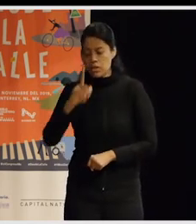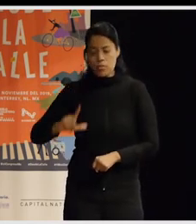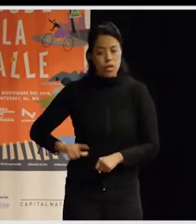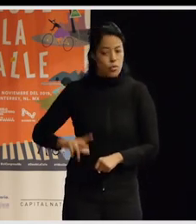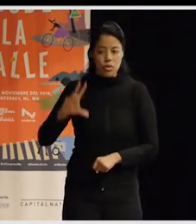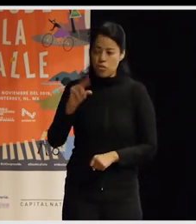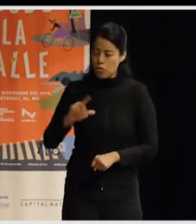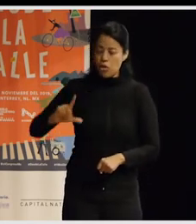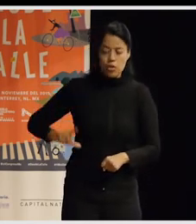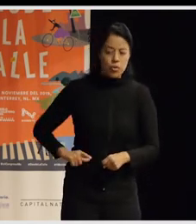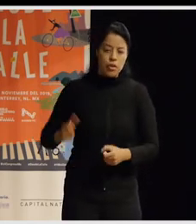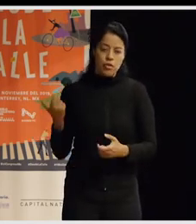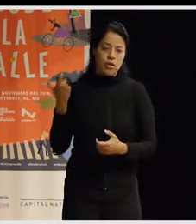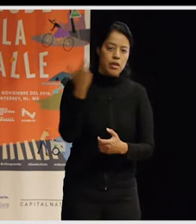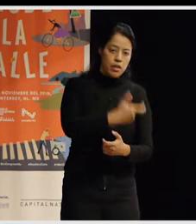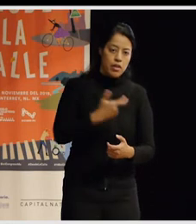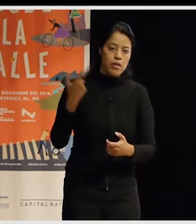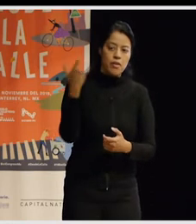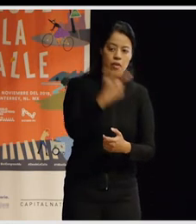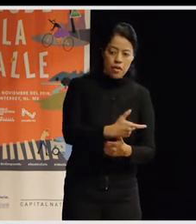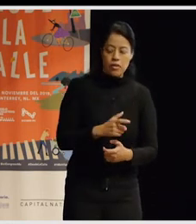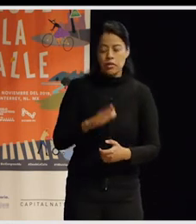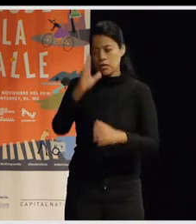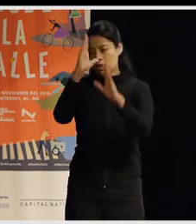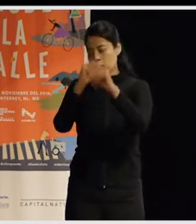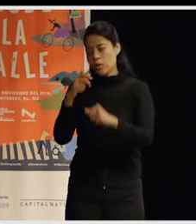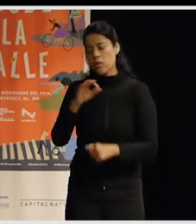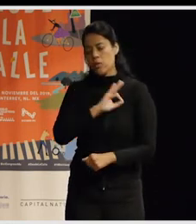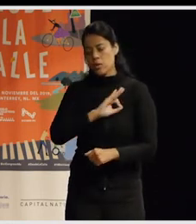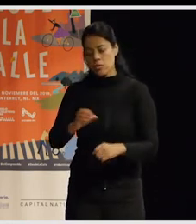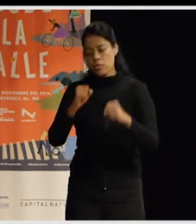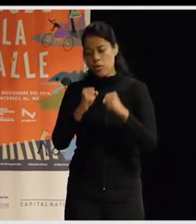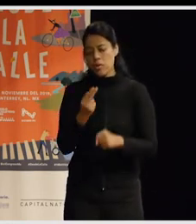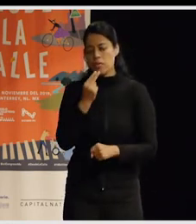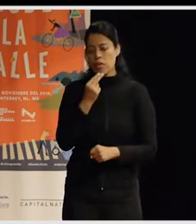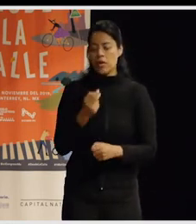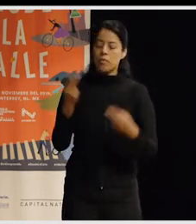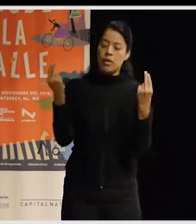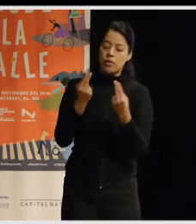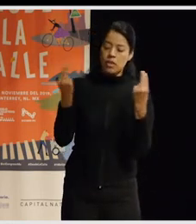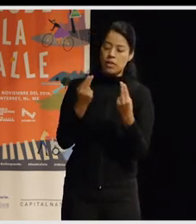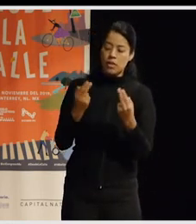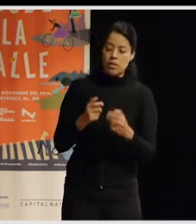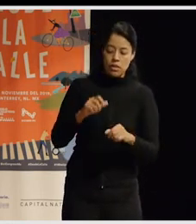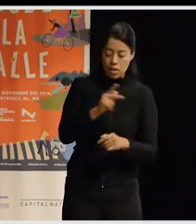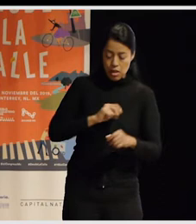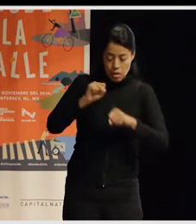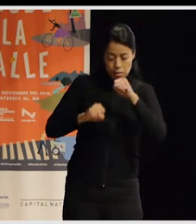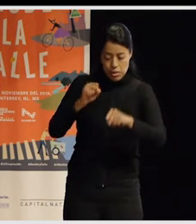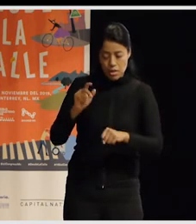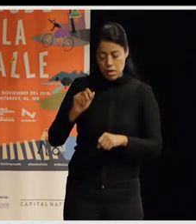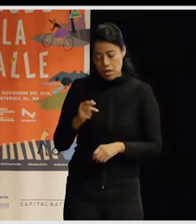ver una inversión pública ya sea mínima o de acuerdo a su capacidad financiera pero no existen sistemas de bicicleta pública sino una inversión de parte del gobierno y la